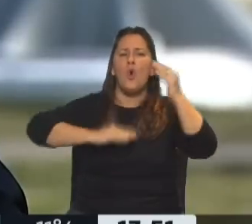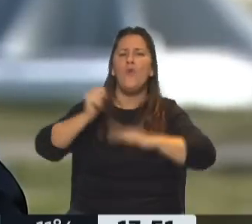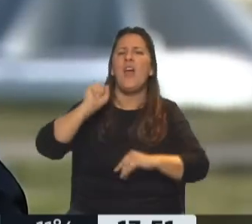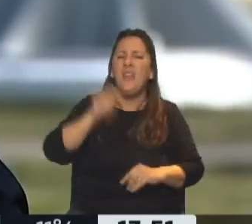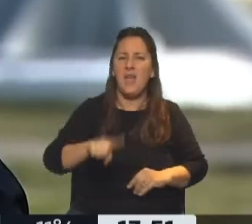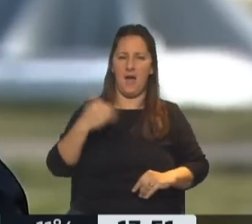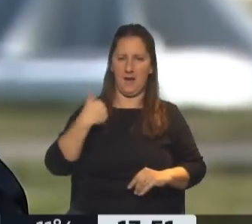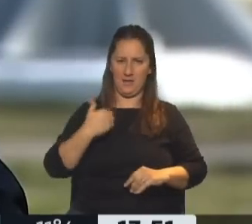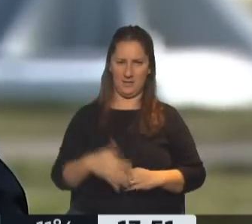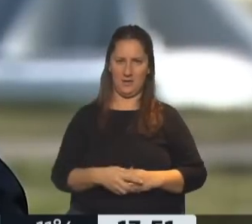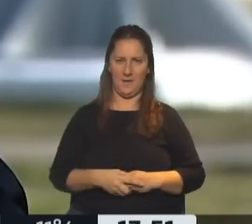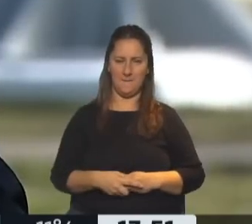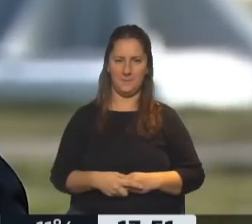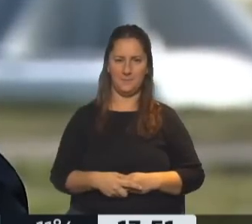toda.